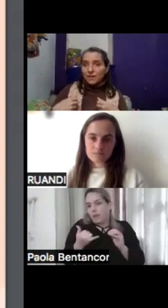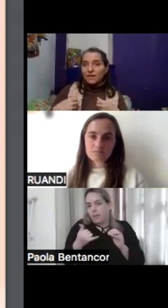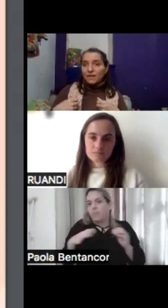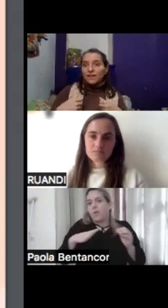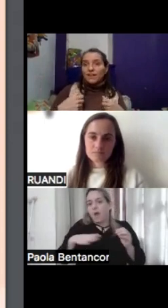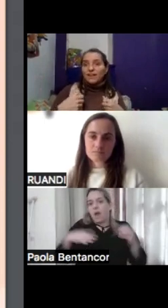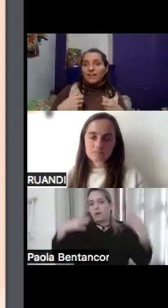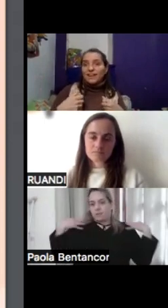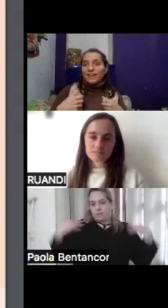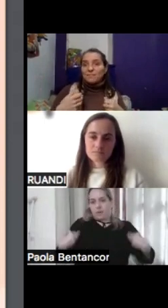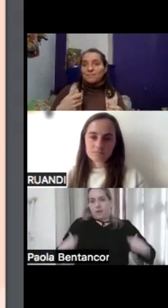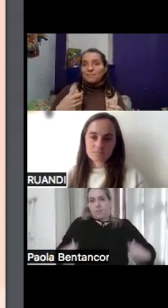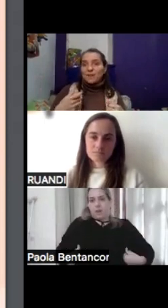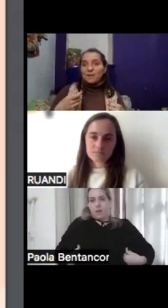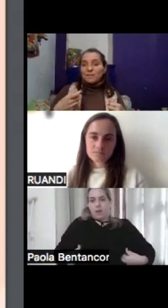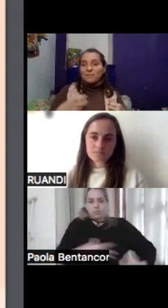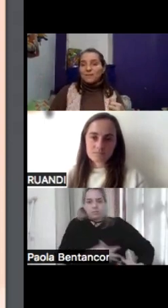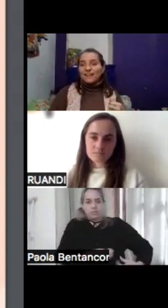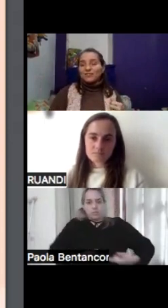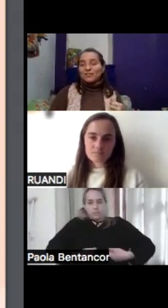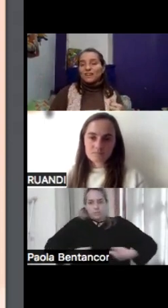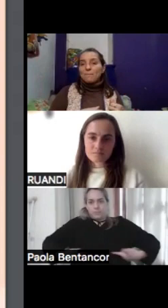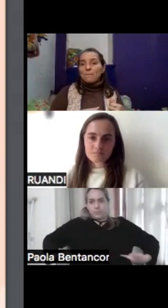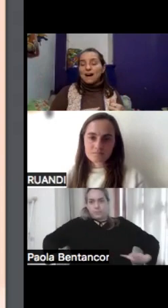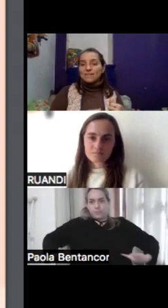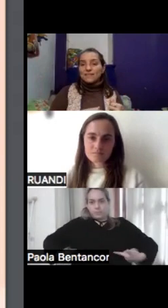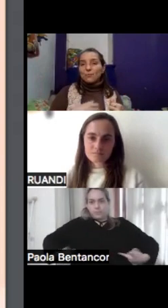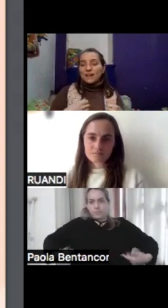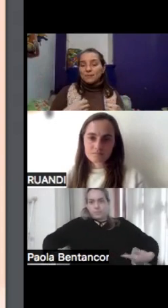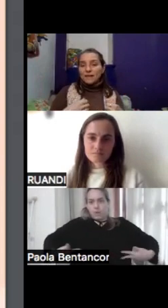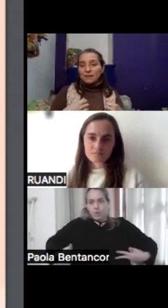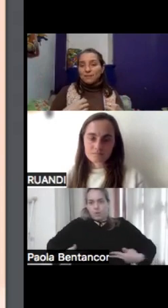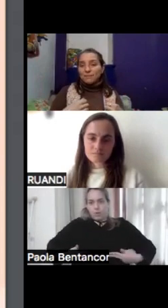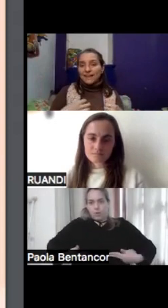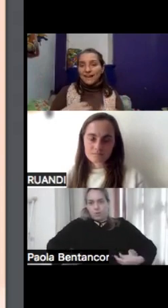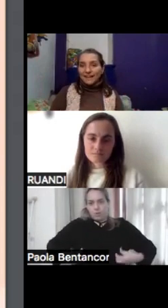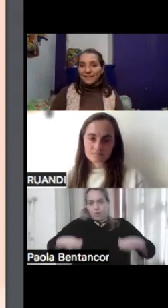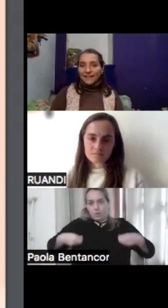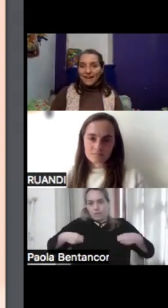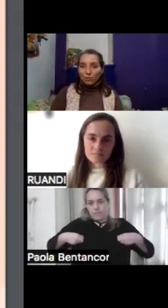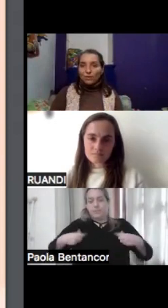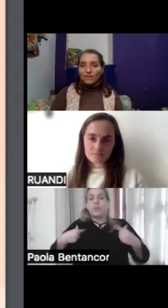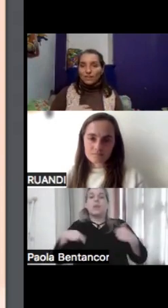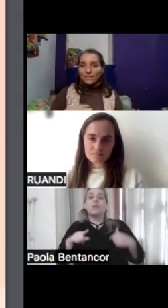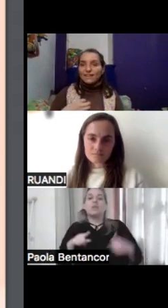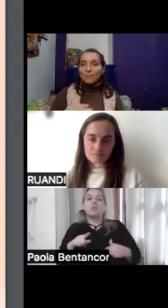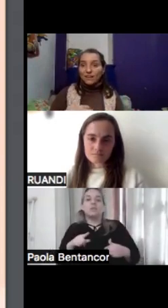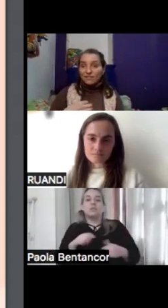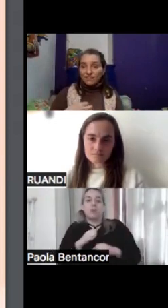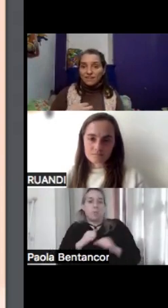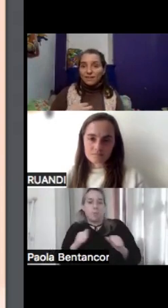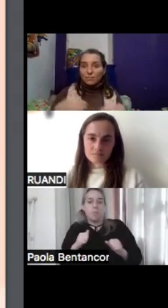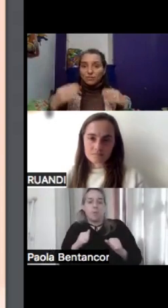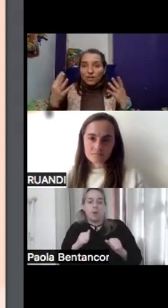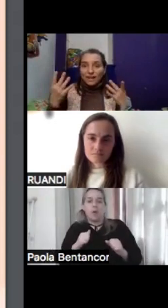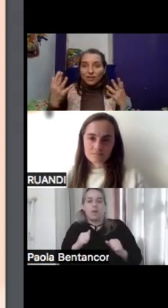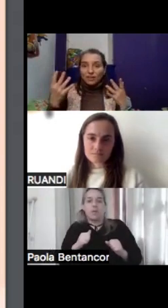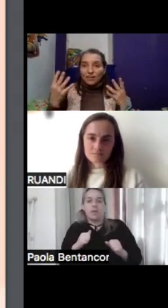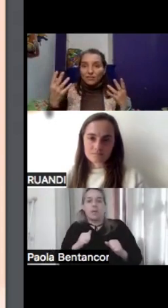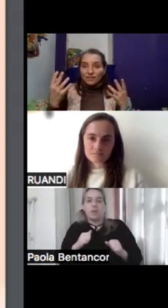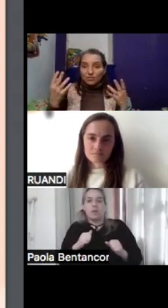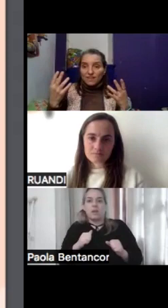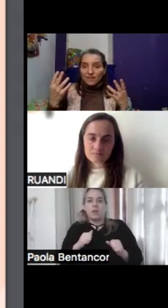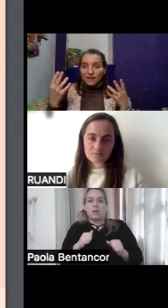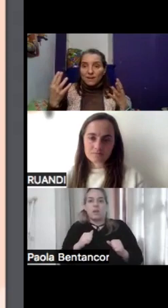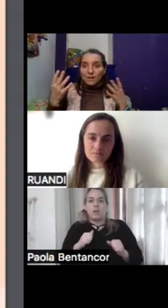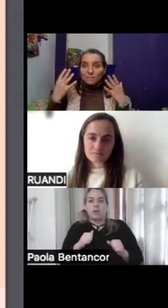amamantar. Eh, entonces, capaz una remera para amamantar que tenga una soguita, digamos, que le facilite a una